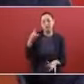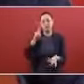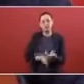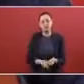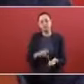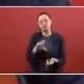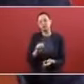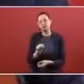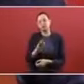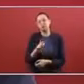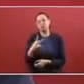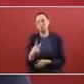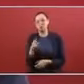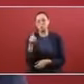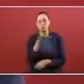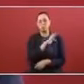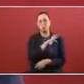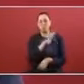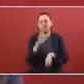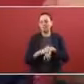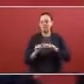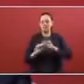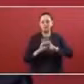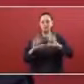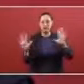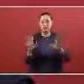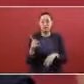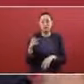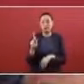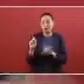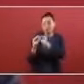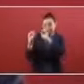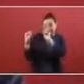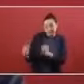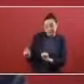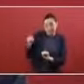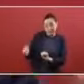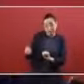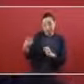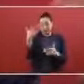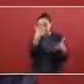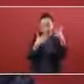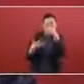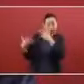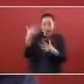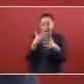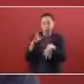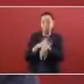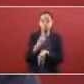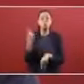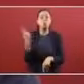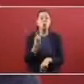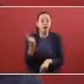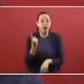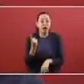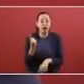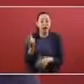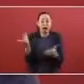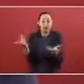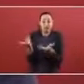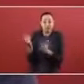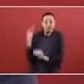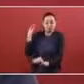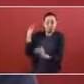Función Pública, él les podrá dar datos específicos al respecto. Pero ese sistema, es decir, estas confusiones surgen de un diseño que no